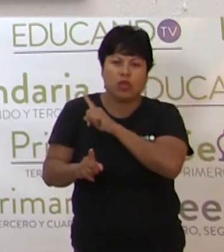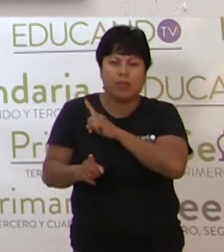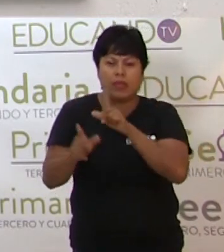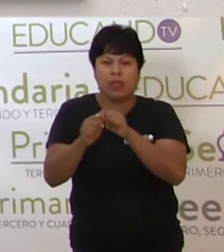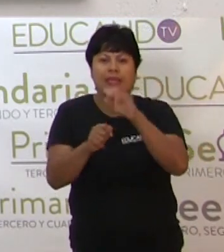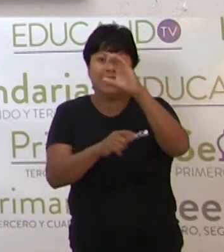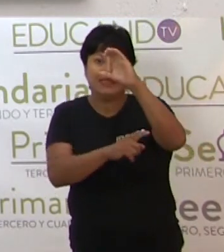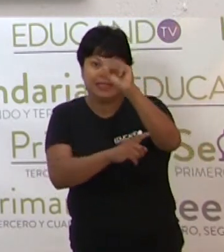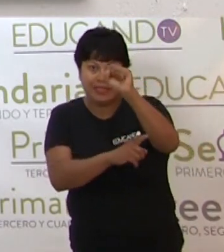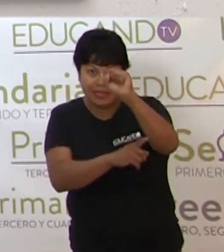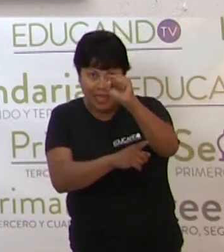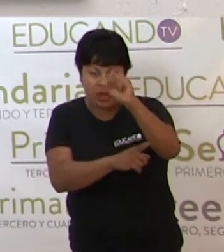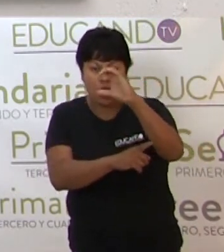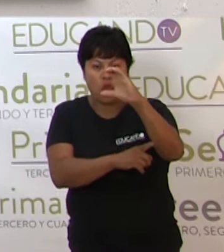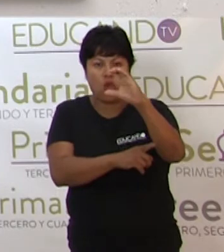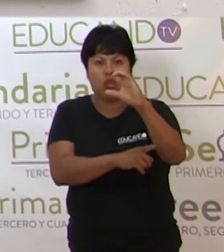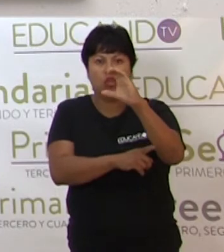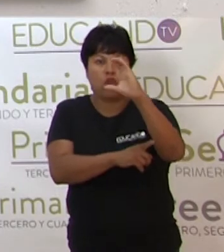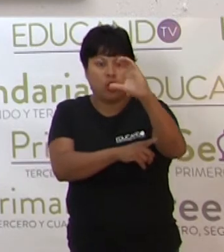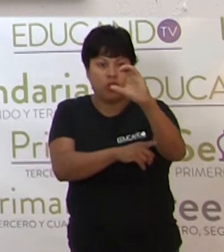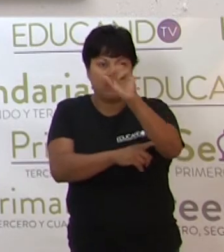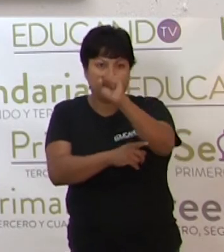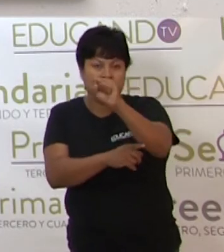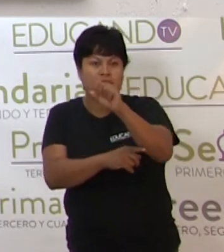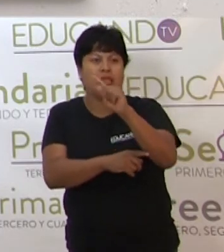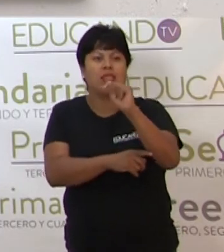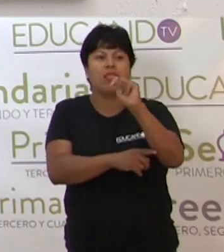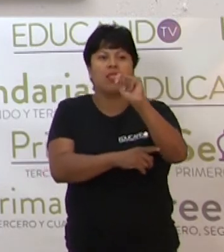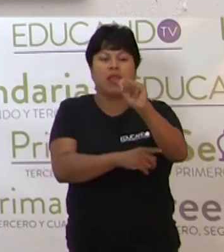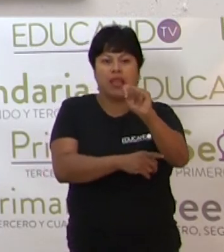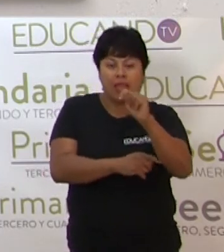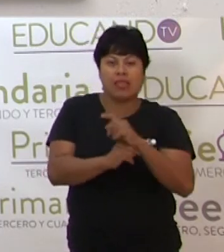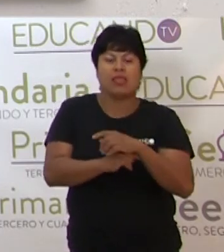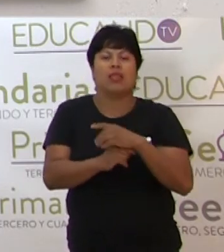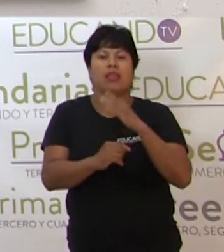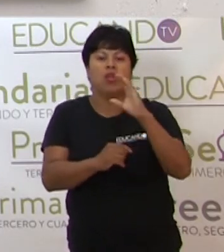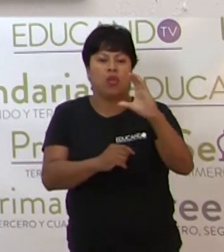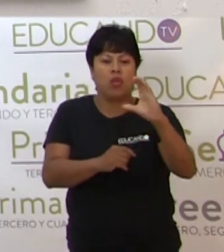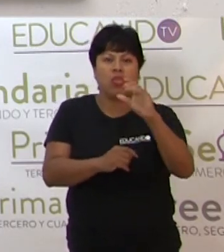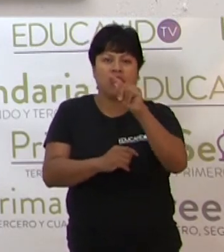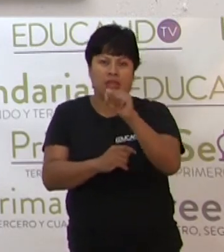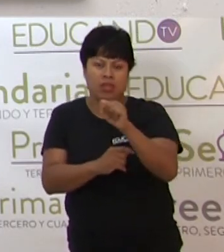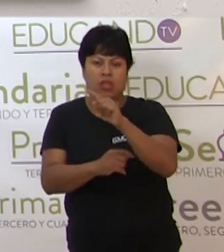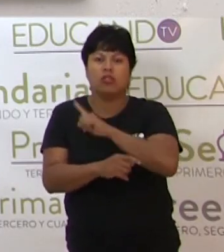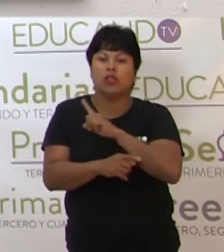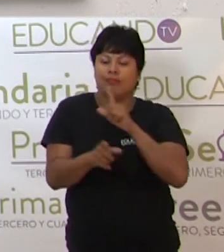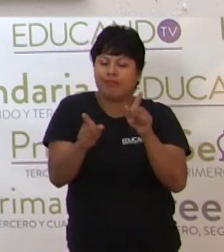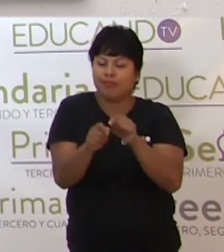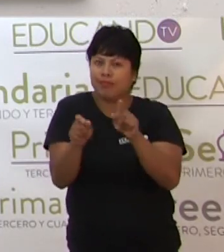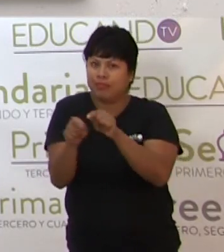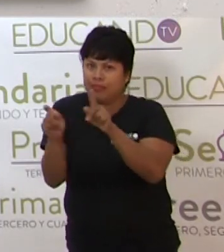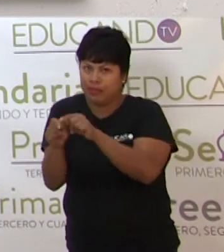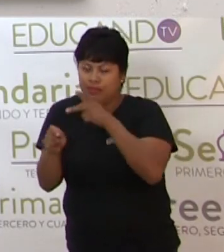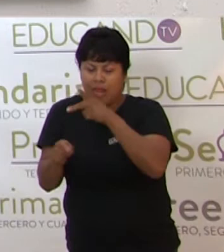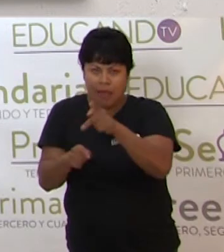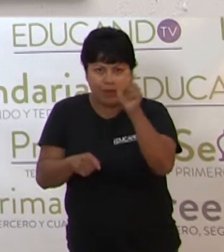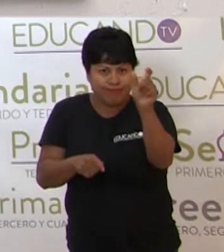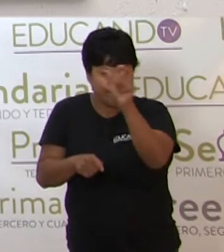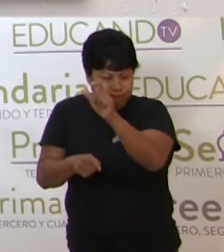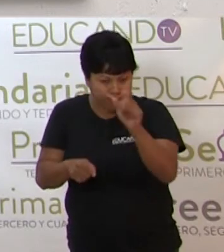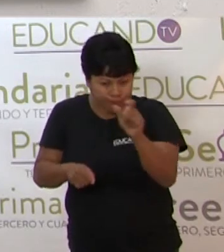seno, coseno, tangente, así se abrevia la tangente, la cotangente, puras abreviaturas de las